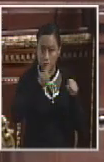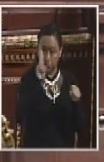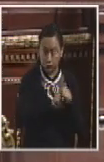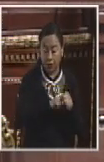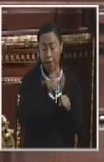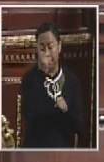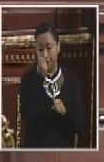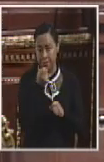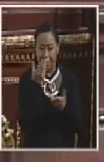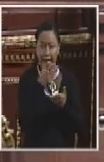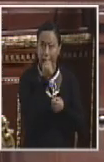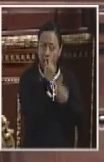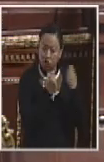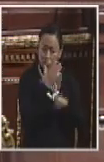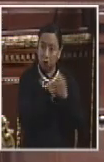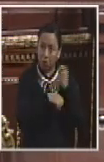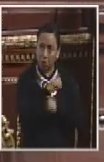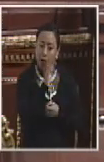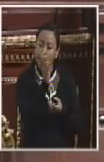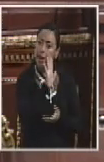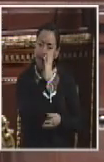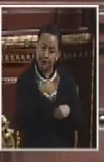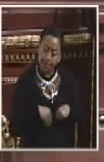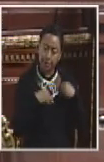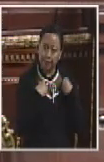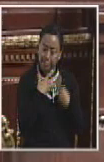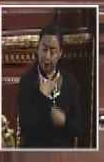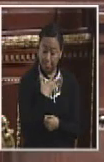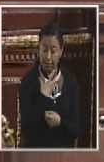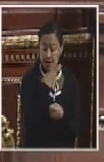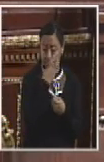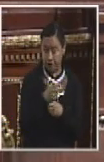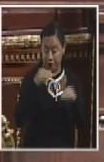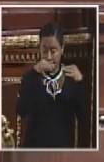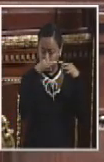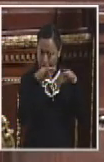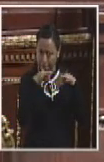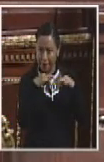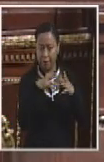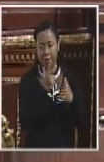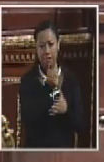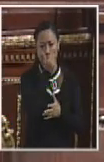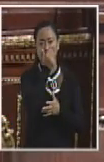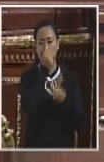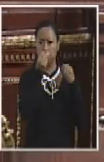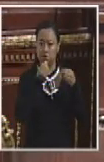como exponente resultado de un proceso de fabricación